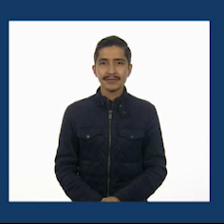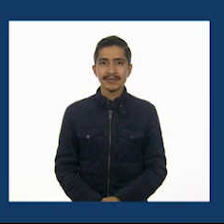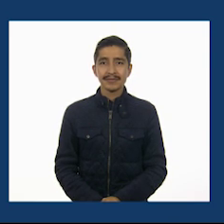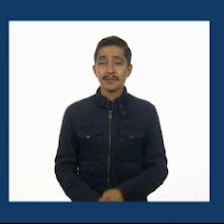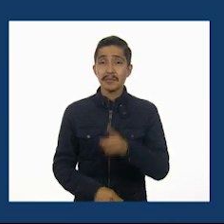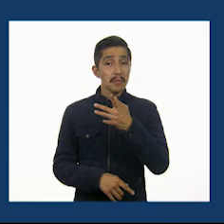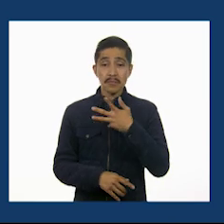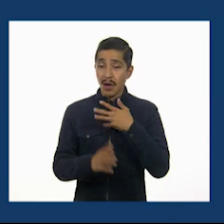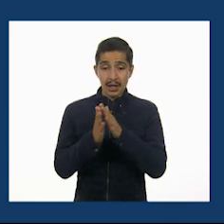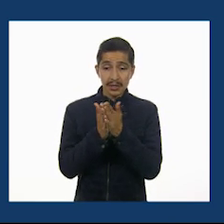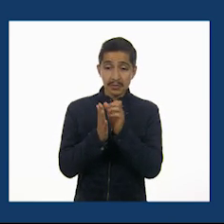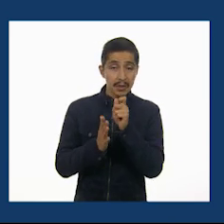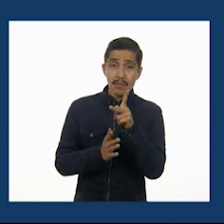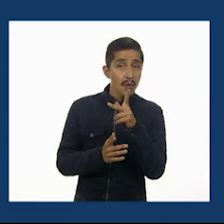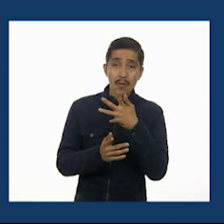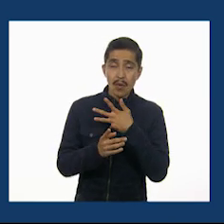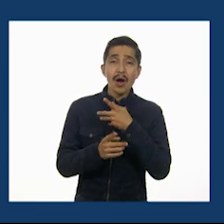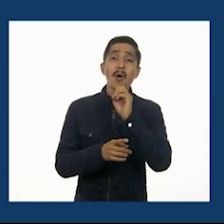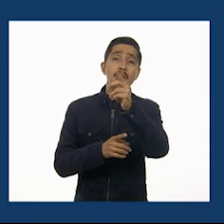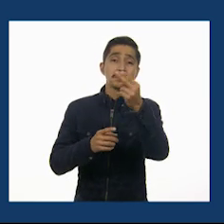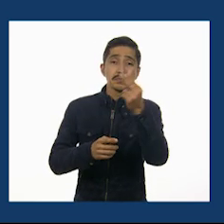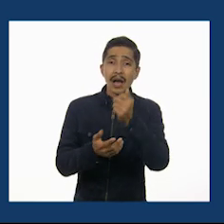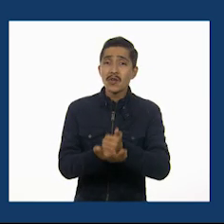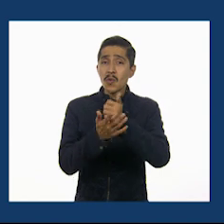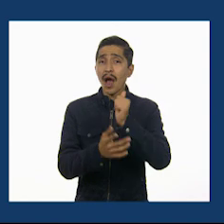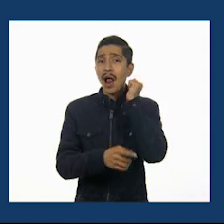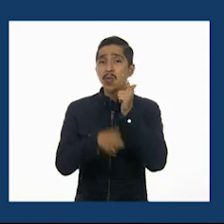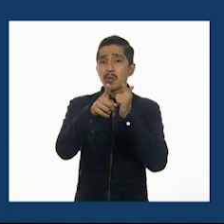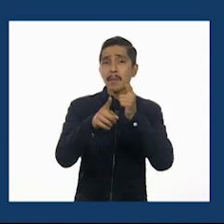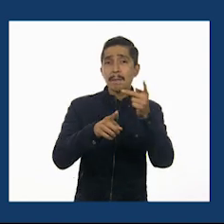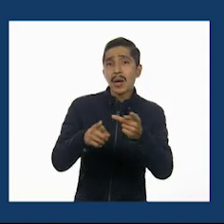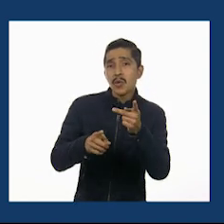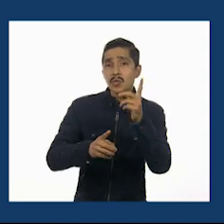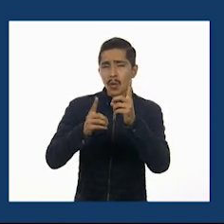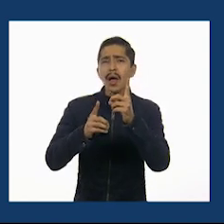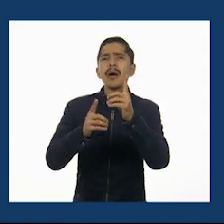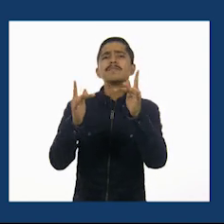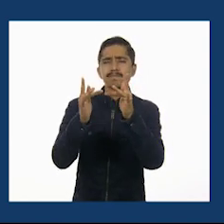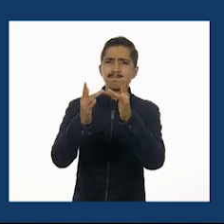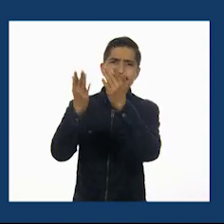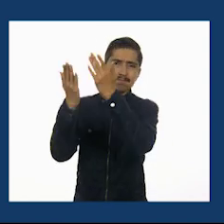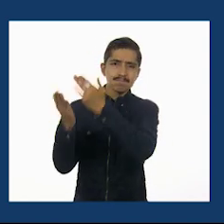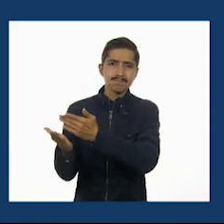Si no tienes el libro de texto o necesitas ayuda para responder las preguntas, contáctanos.